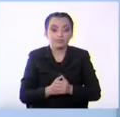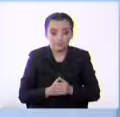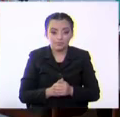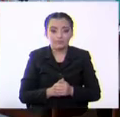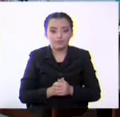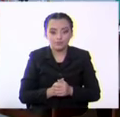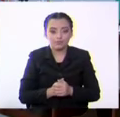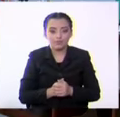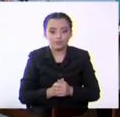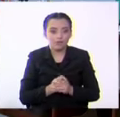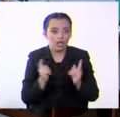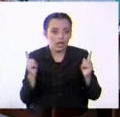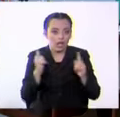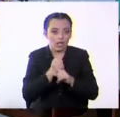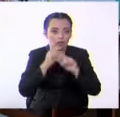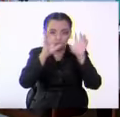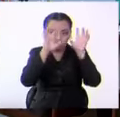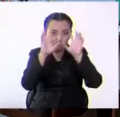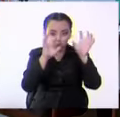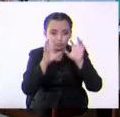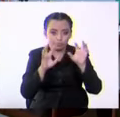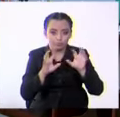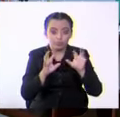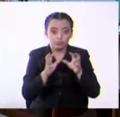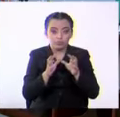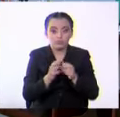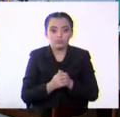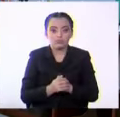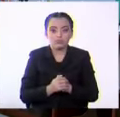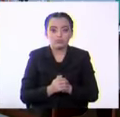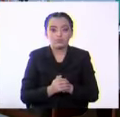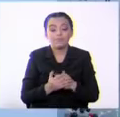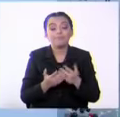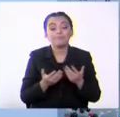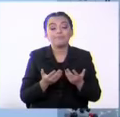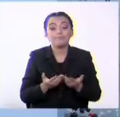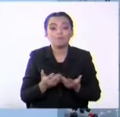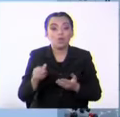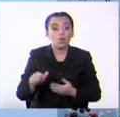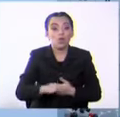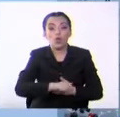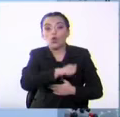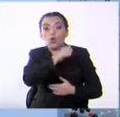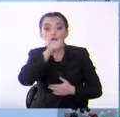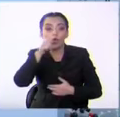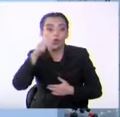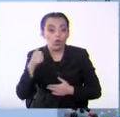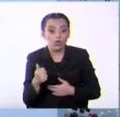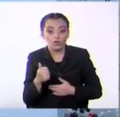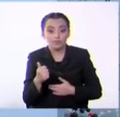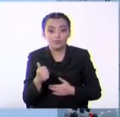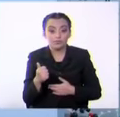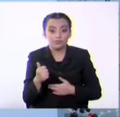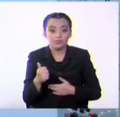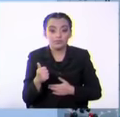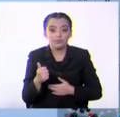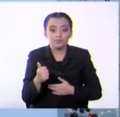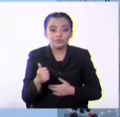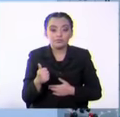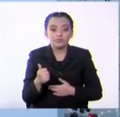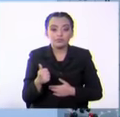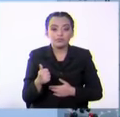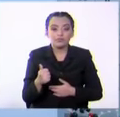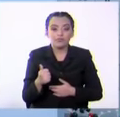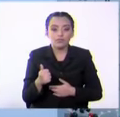que ver con el cambio climático, pero hay otra actividad muy grande que tiene que ver con eso y se trata de la